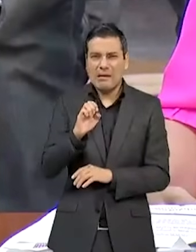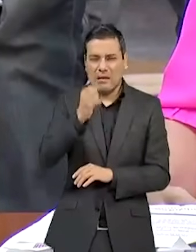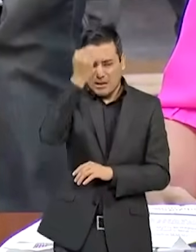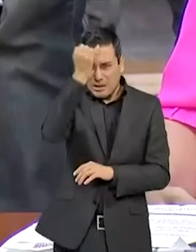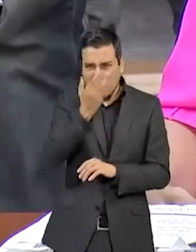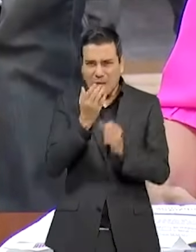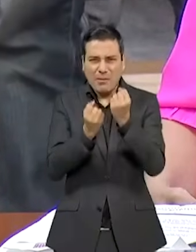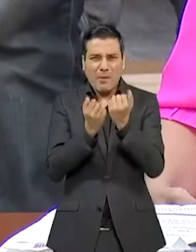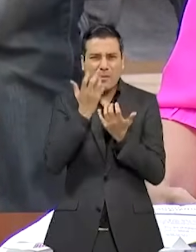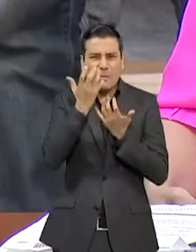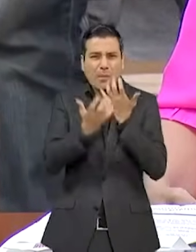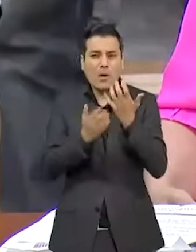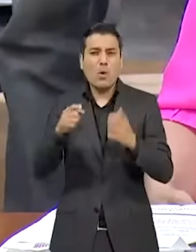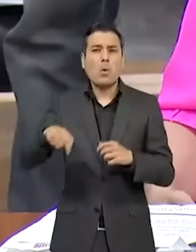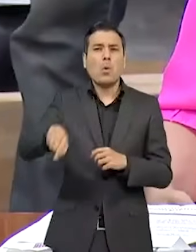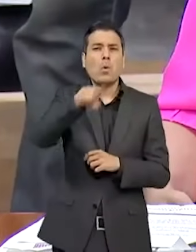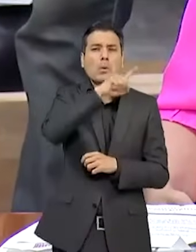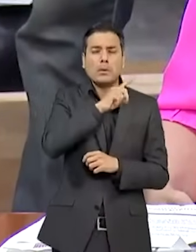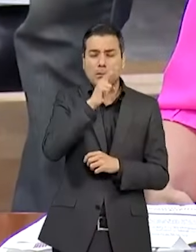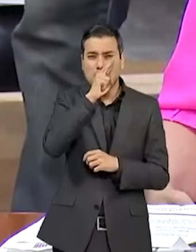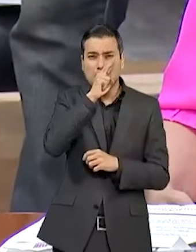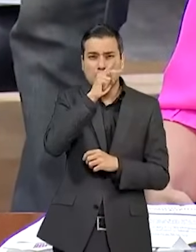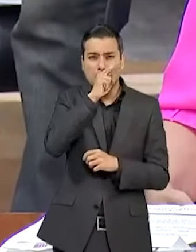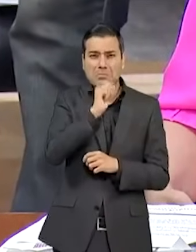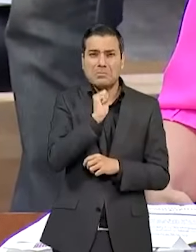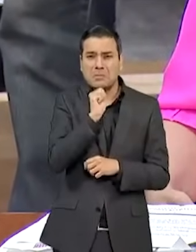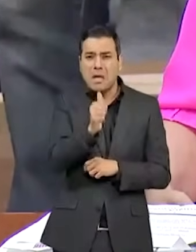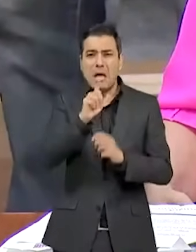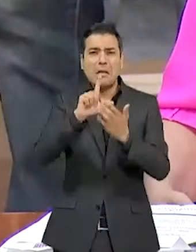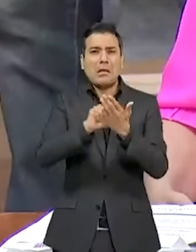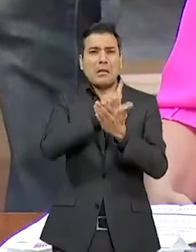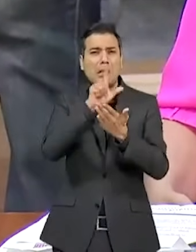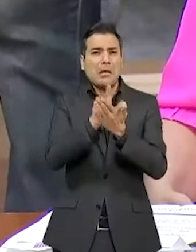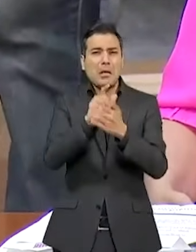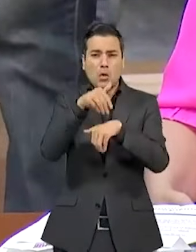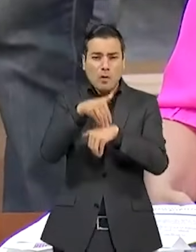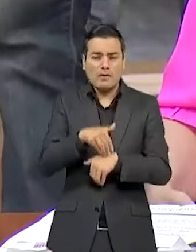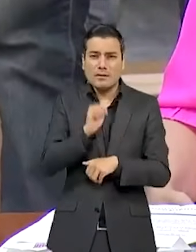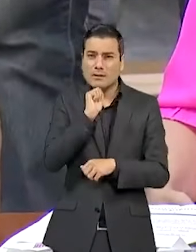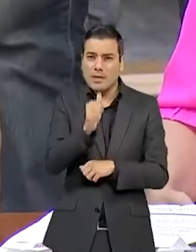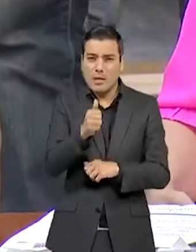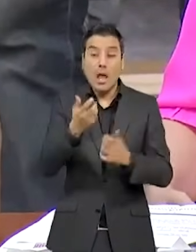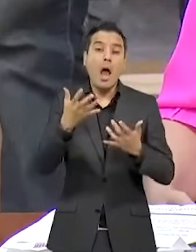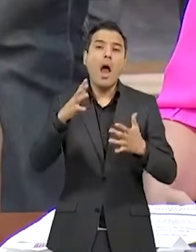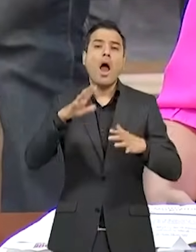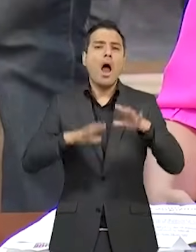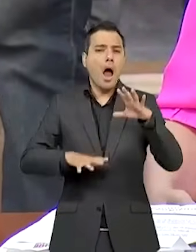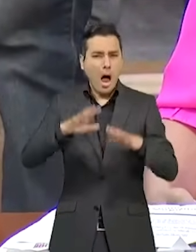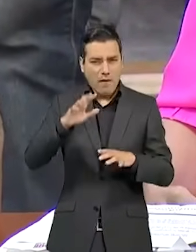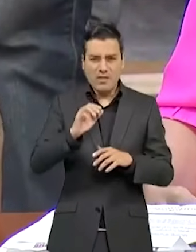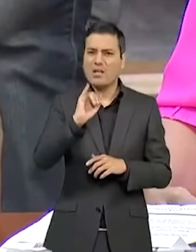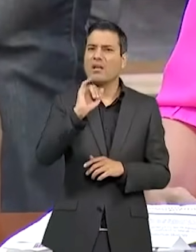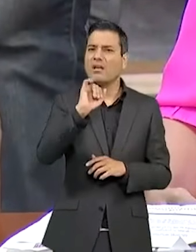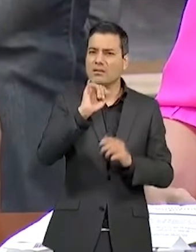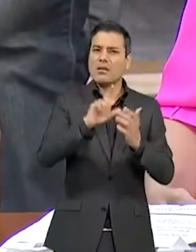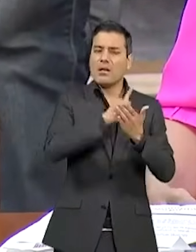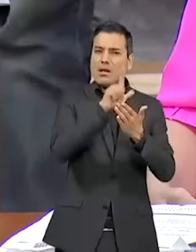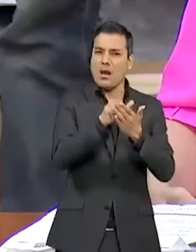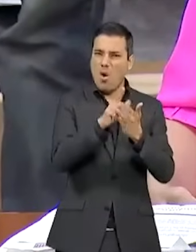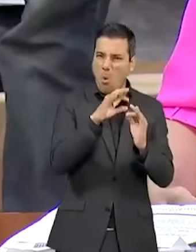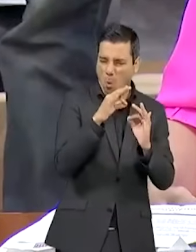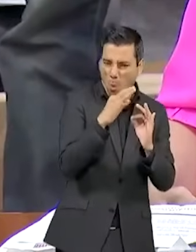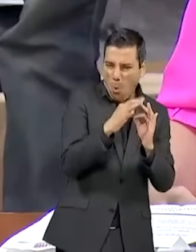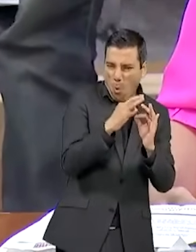la ley y a la responsabilidad que se tiene. Y en otros casos pues, es muy laxo,